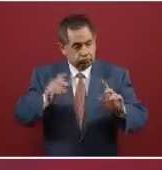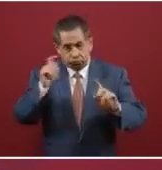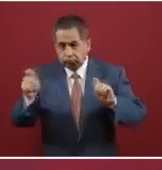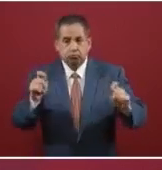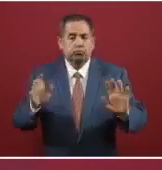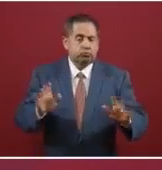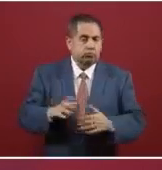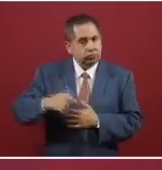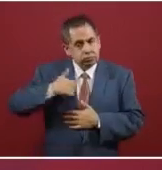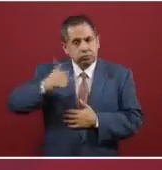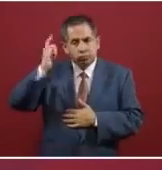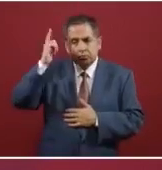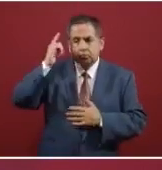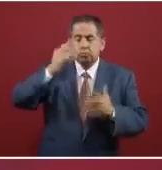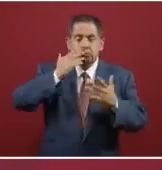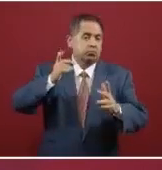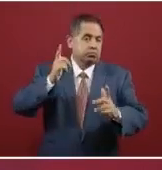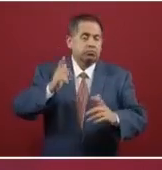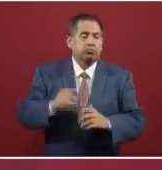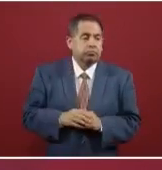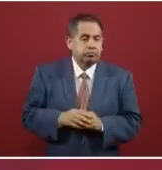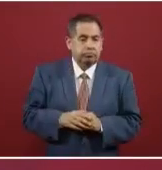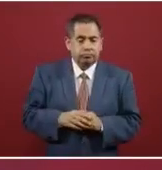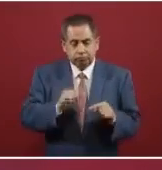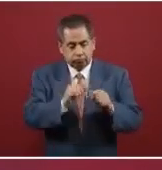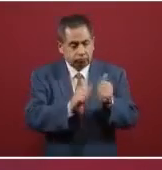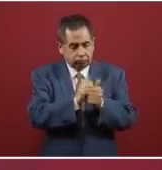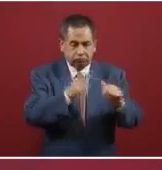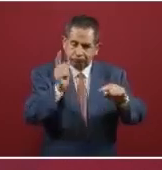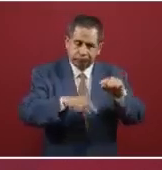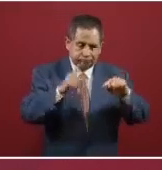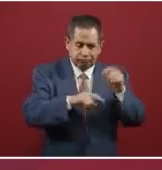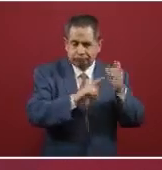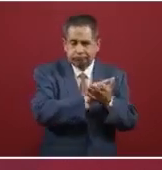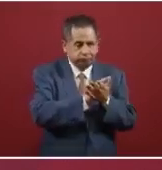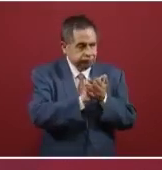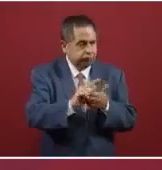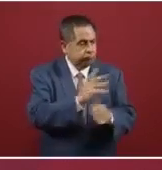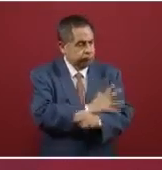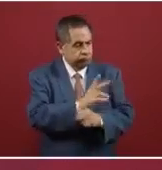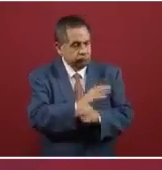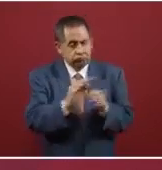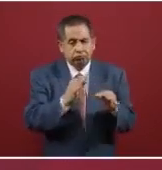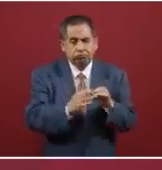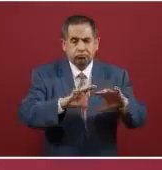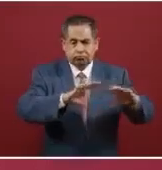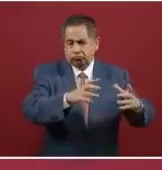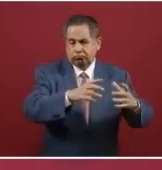Yo espero que se limpie el Poder Judicial,